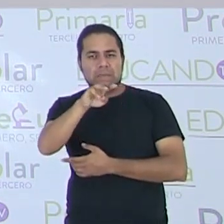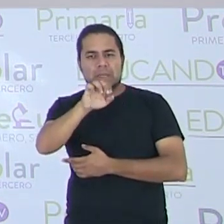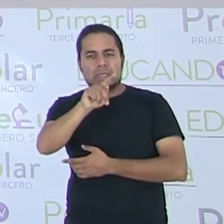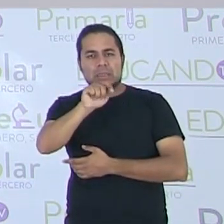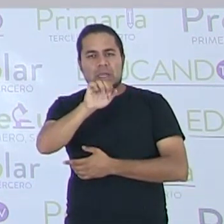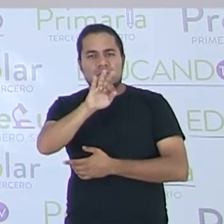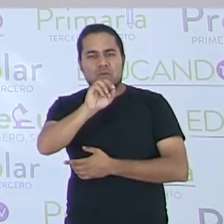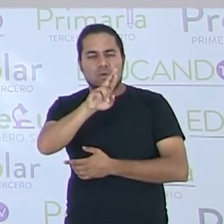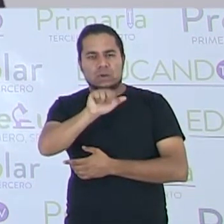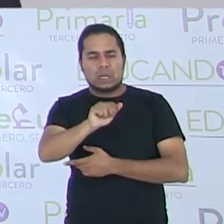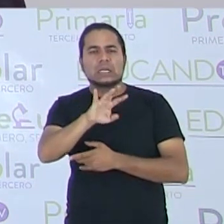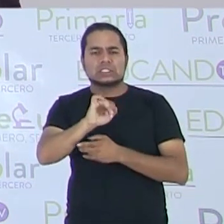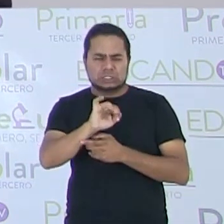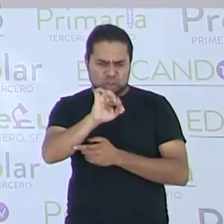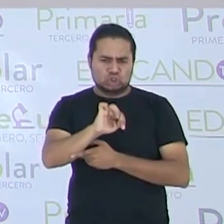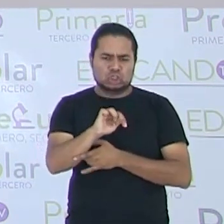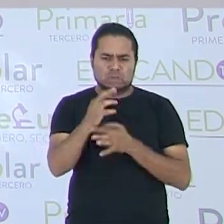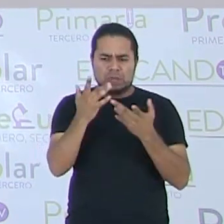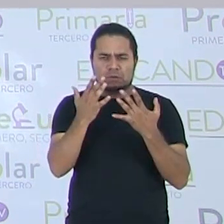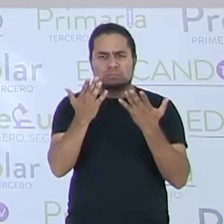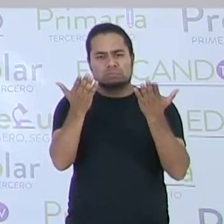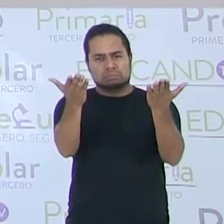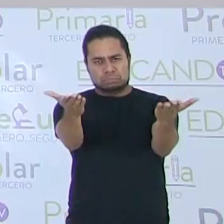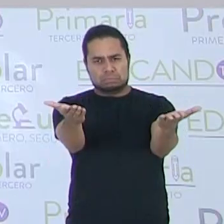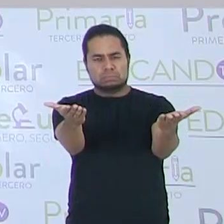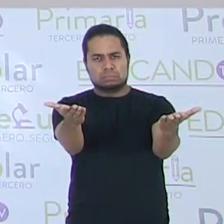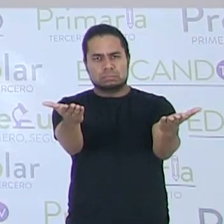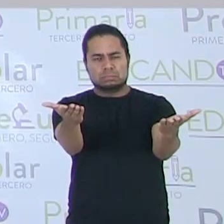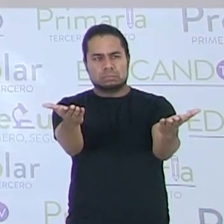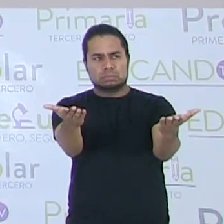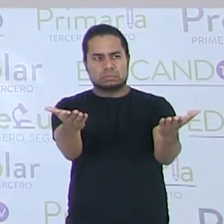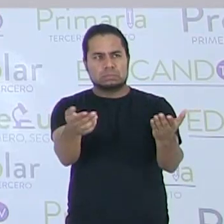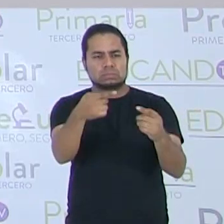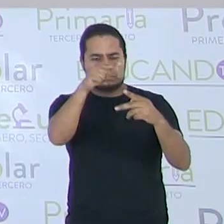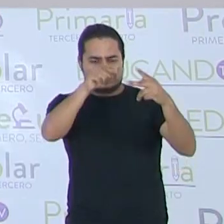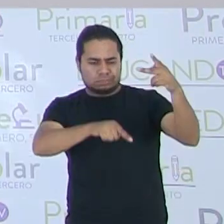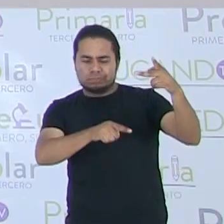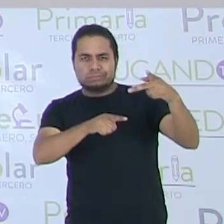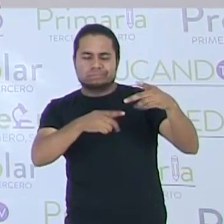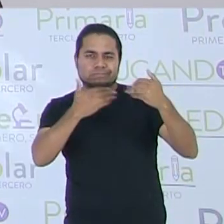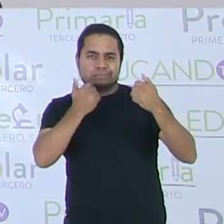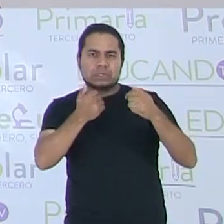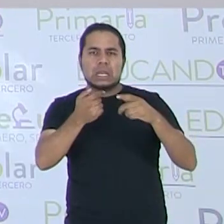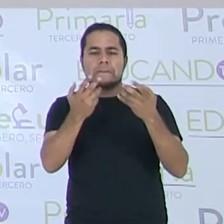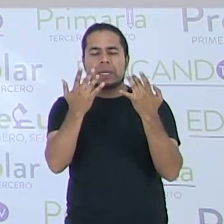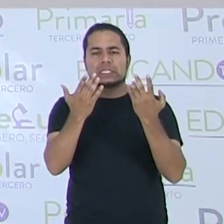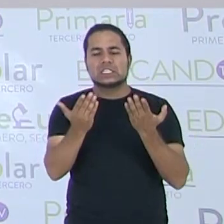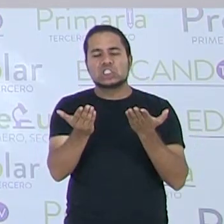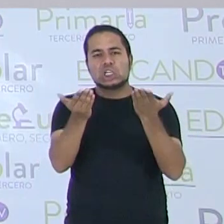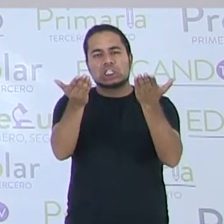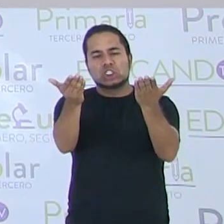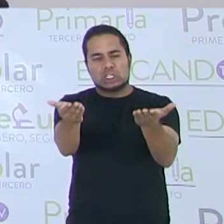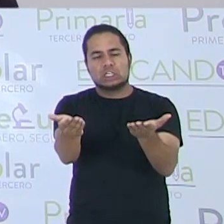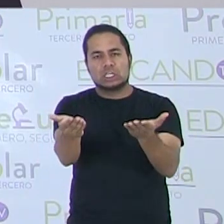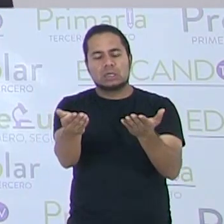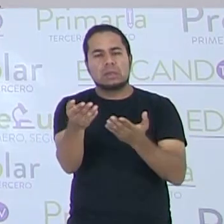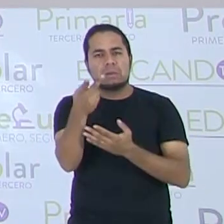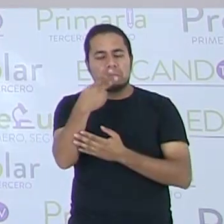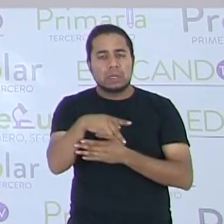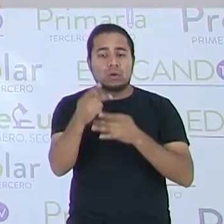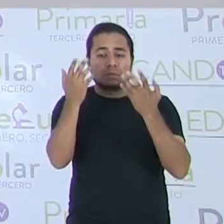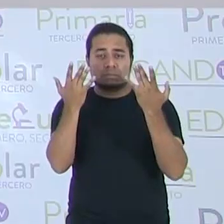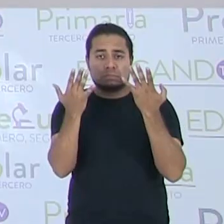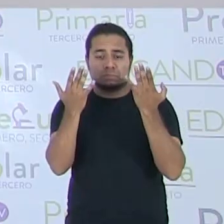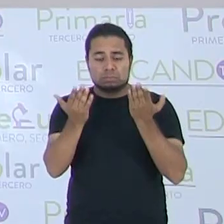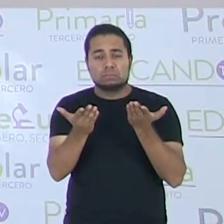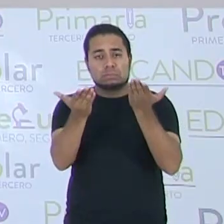Las manitas sí se extienden, como más adelante, aquí creo que no viene manitas que se extienden, pero las manitas